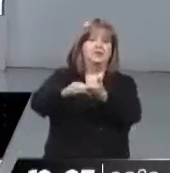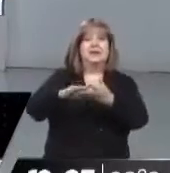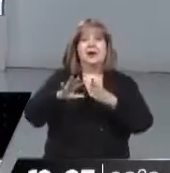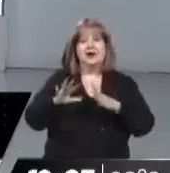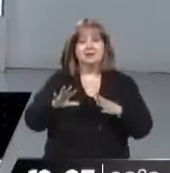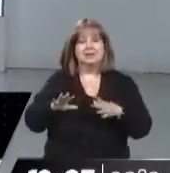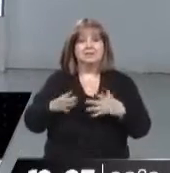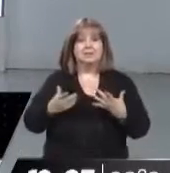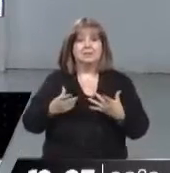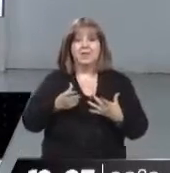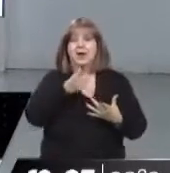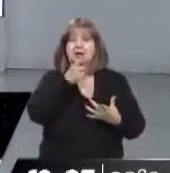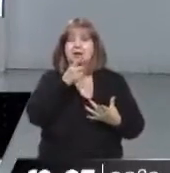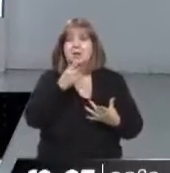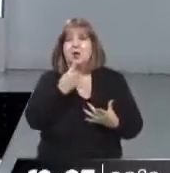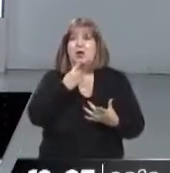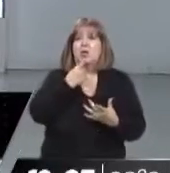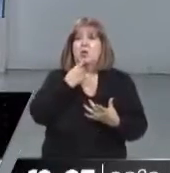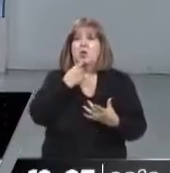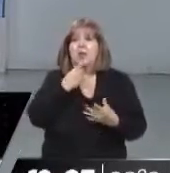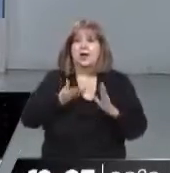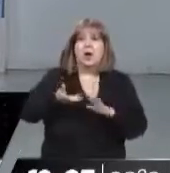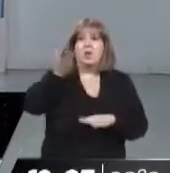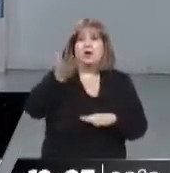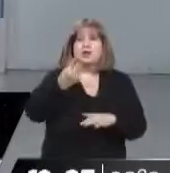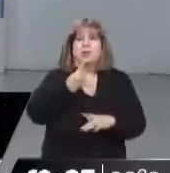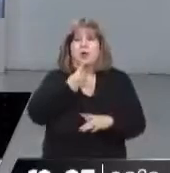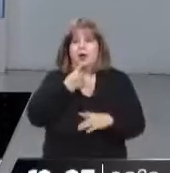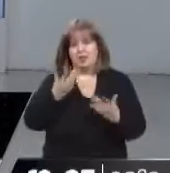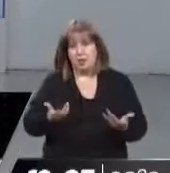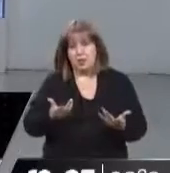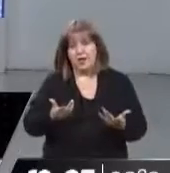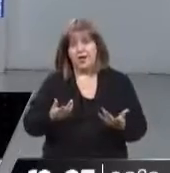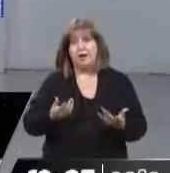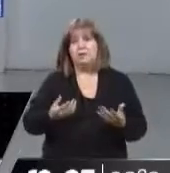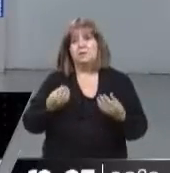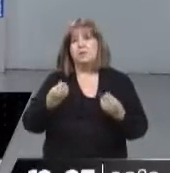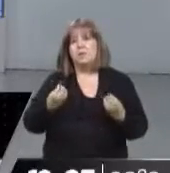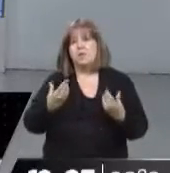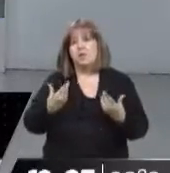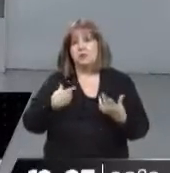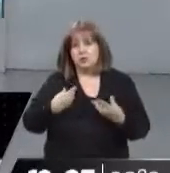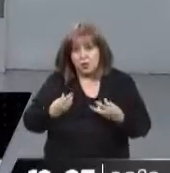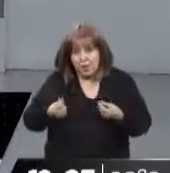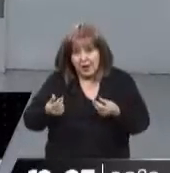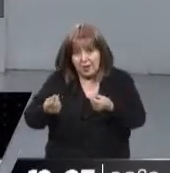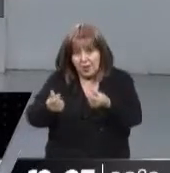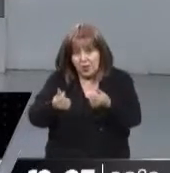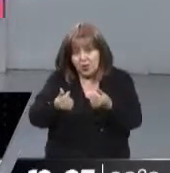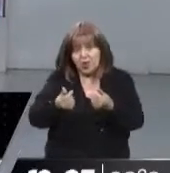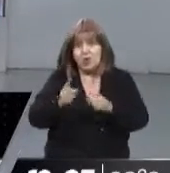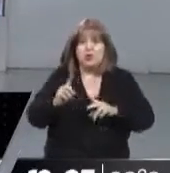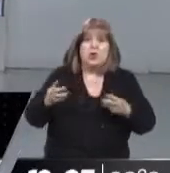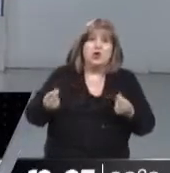la clase política, también hay. Claro, totalmente, es lo que uno también dice, ¿no? ¿Cuánto también acompañamos a este...